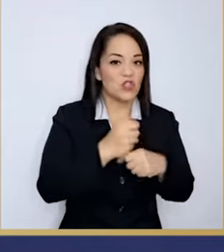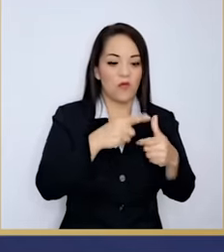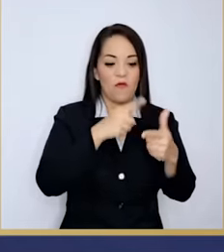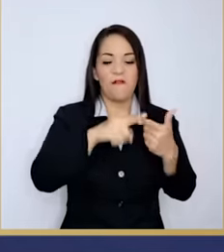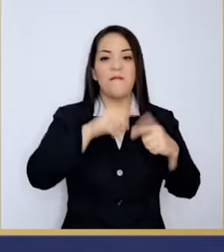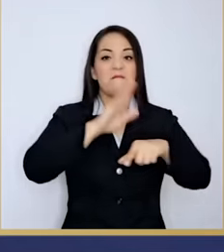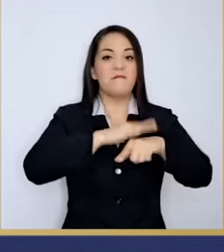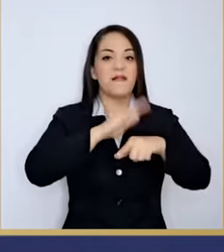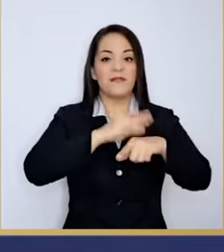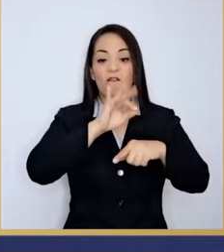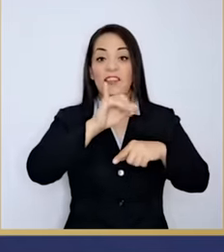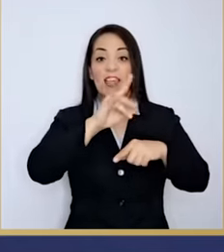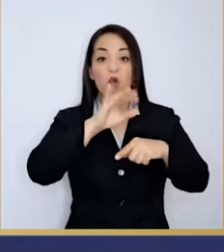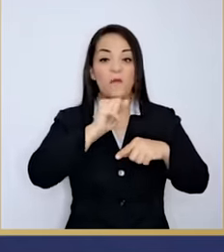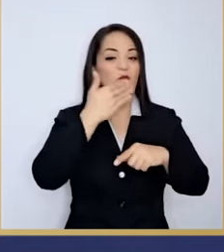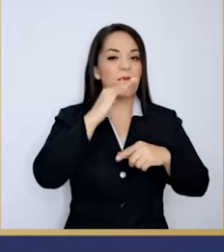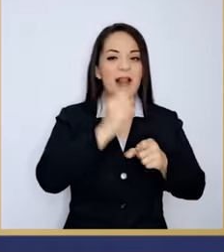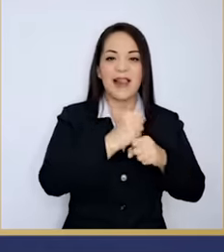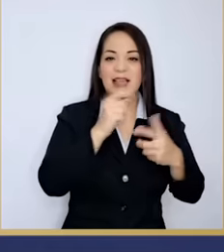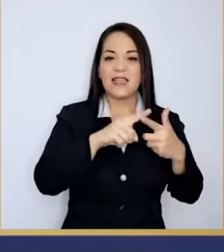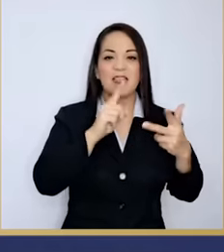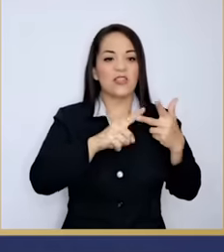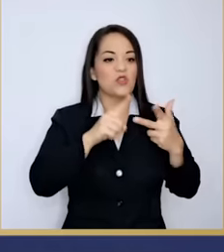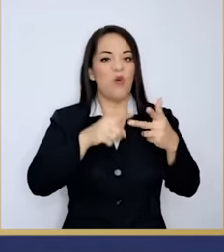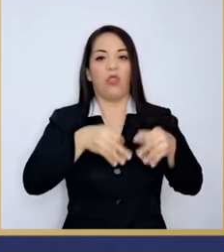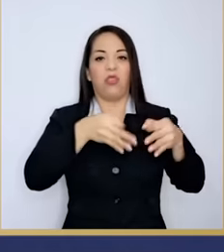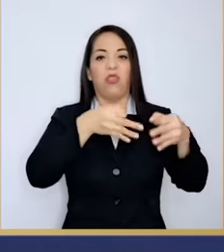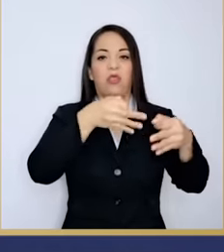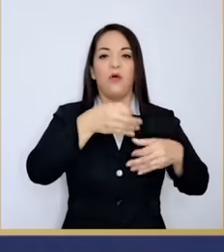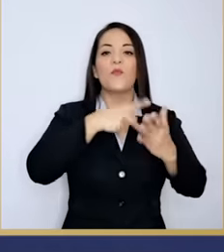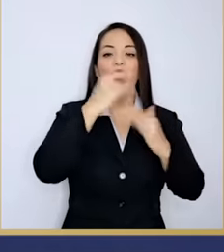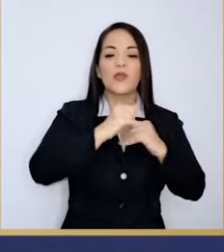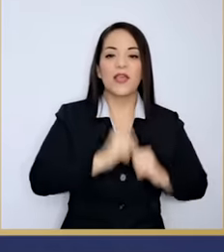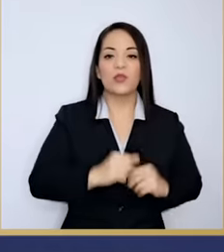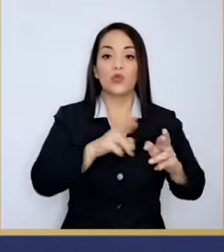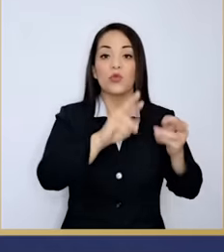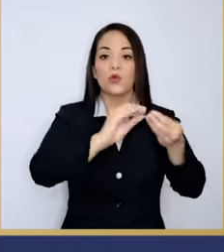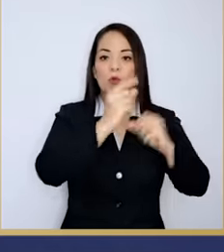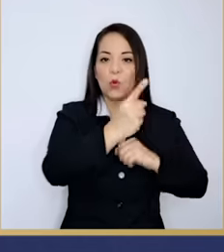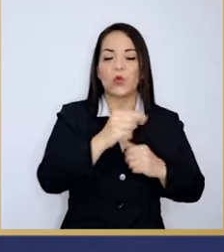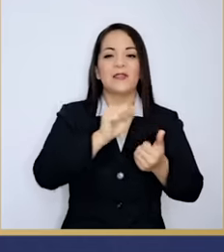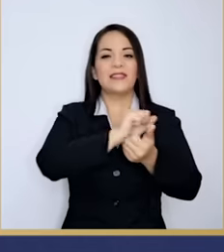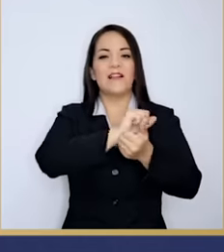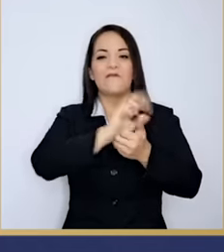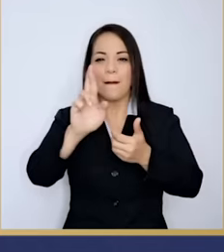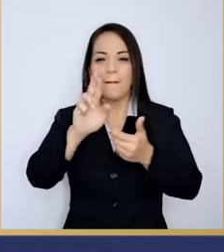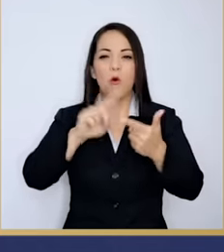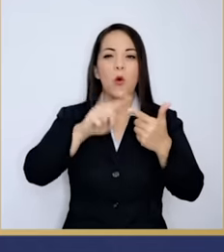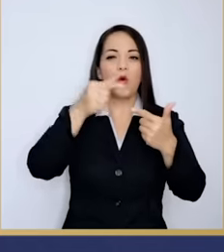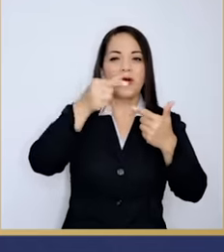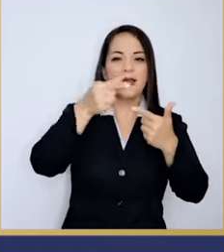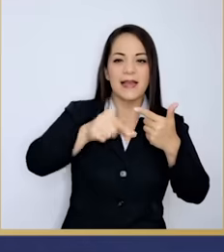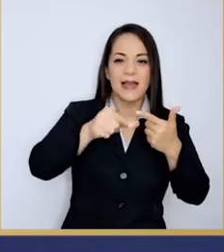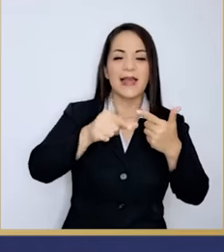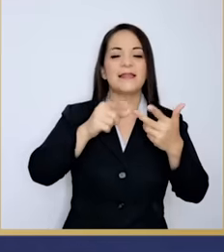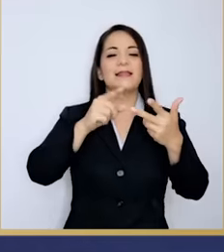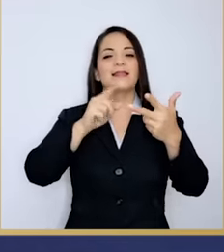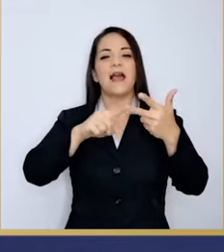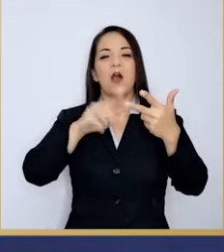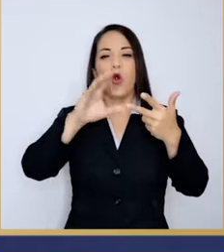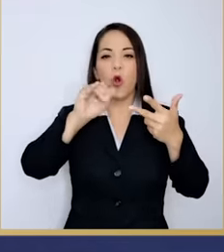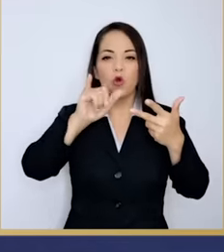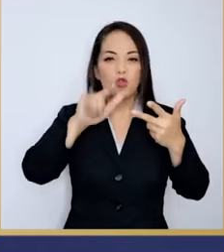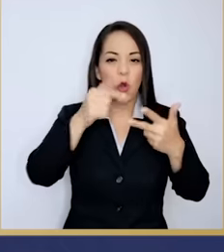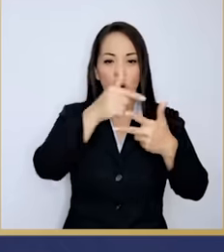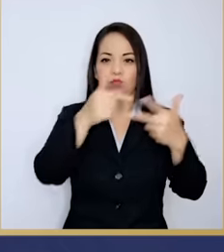un proyecto mal hecho, un fideicomiso fallido y un paquete de obras impostergables en la Ruta 1 para los vecinos de San Ramón, Naranjo,